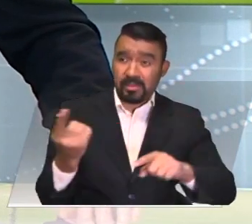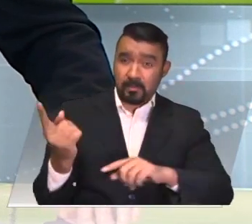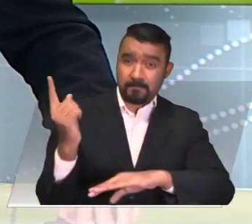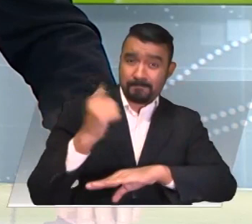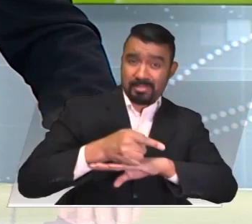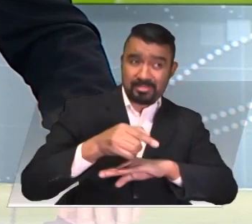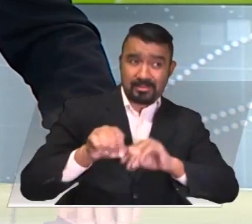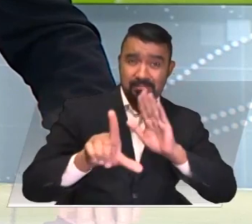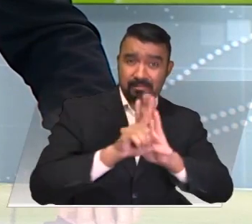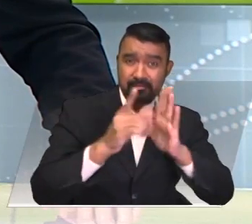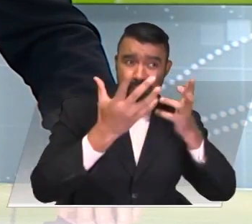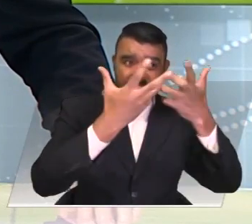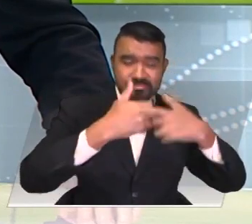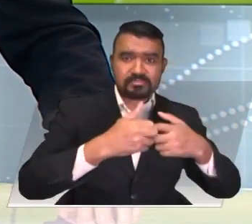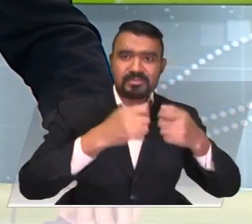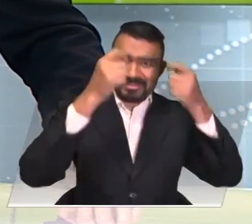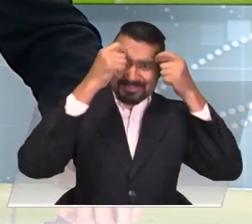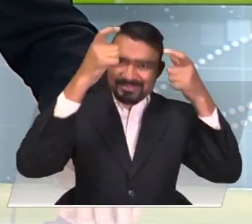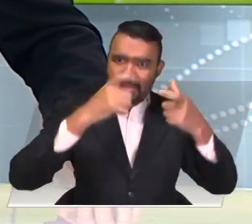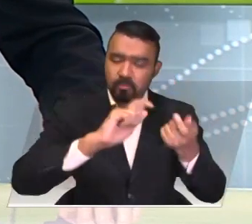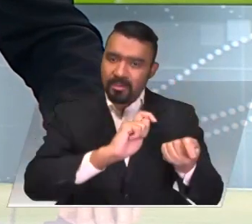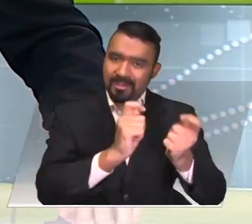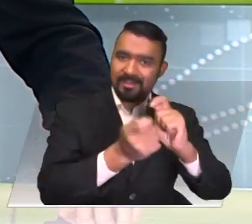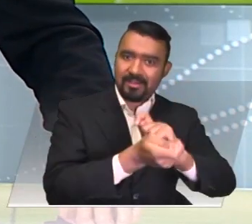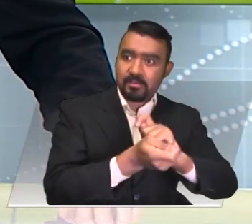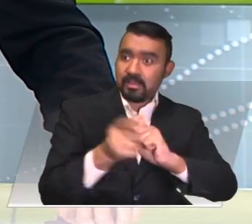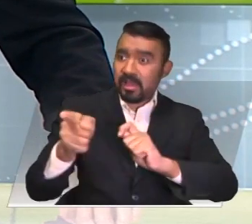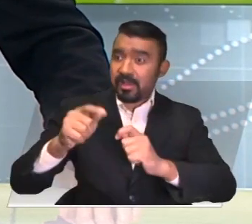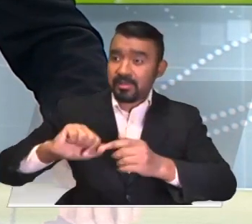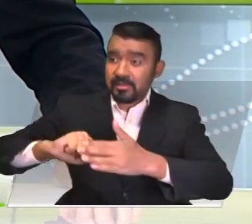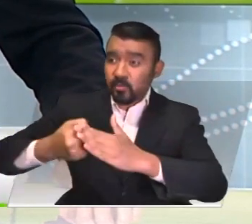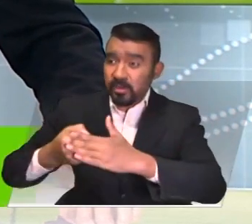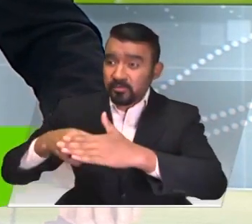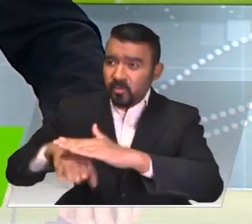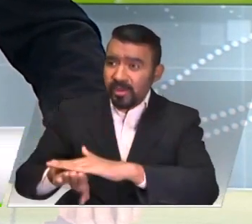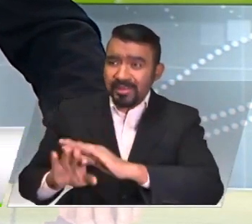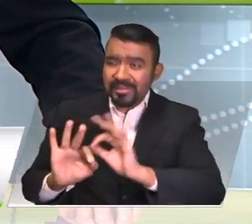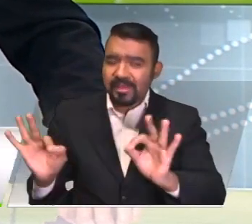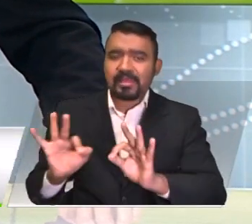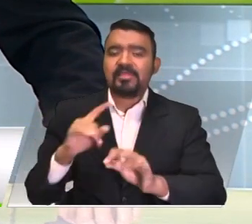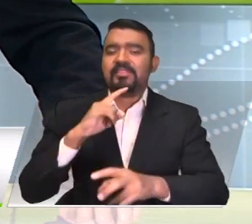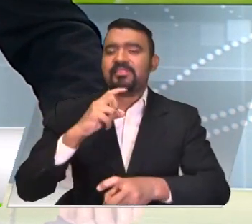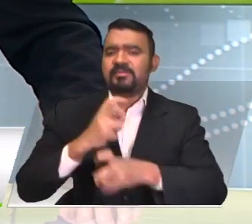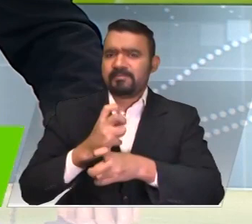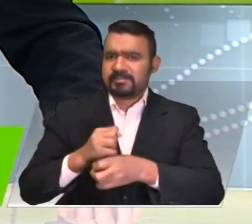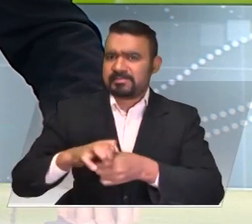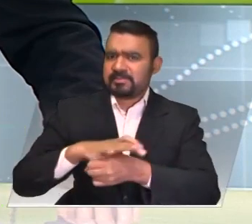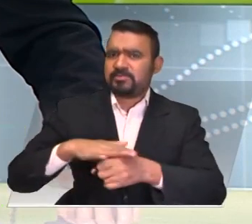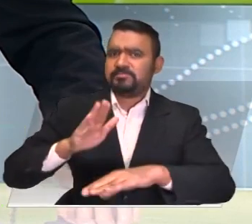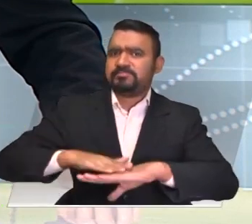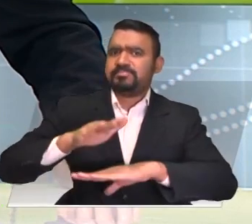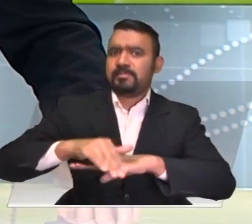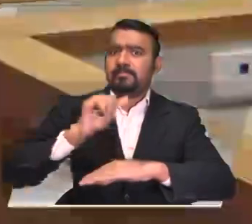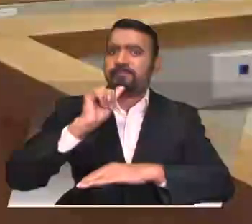en empresa industrial y comercial del Estado se hunde de nuevo, todo por falta de trámite en la Asamblea Departamental.